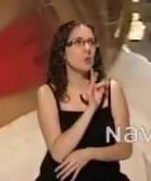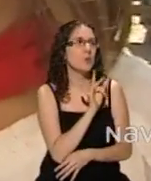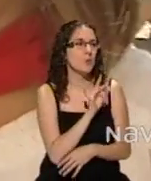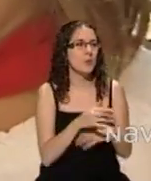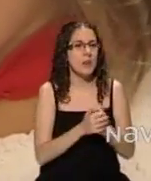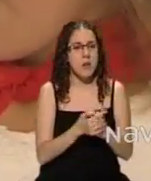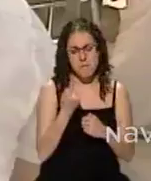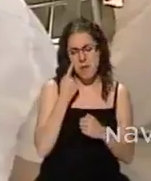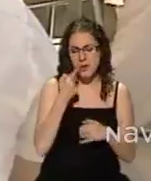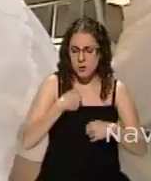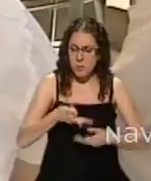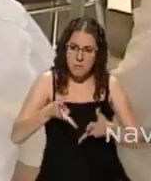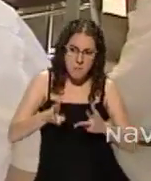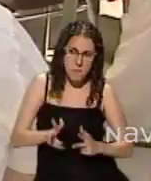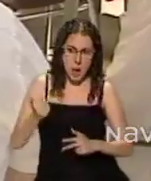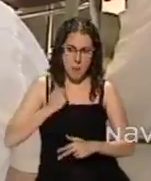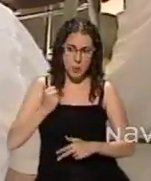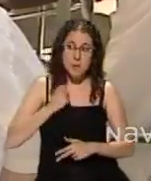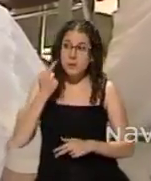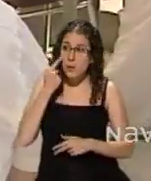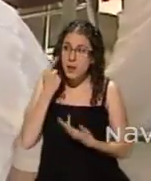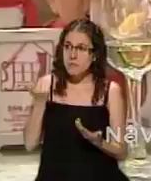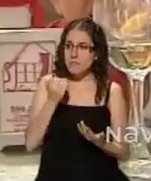sentar aquí a ver si me invita... ¿Vino de Navarra?